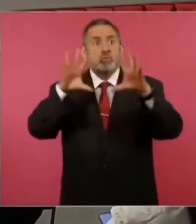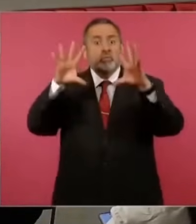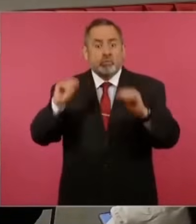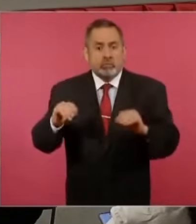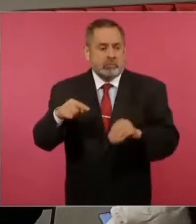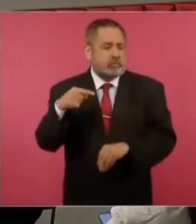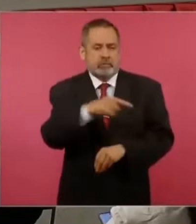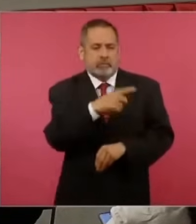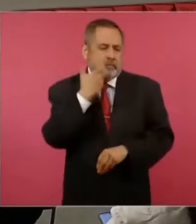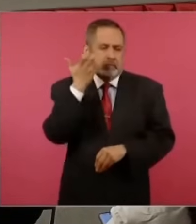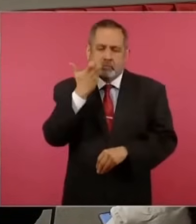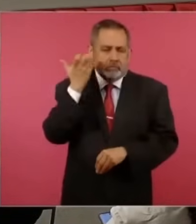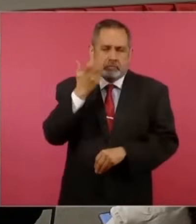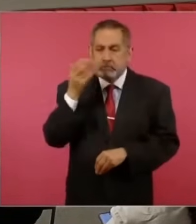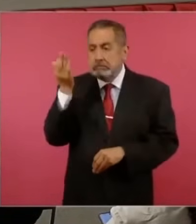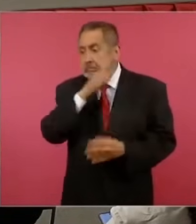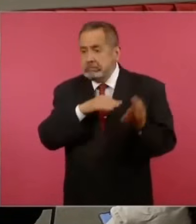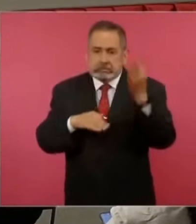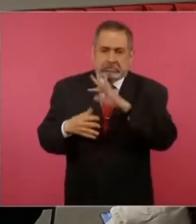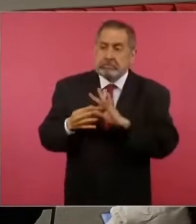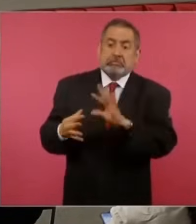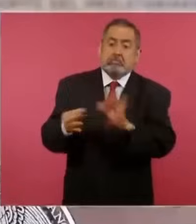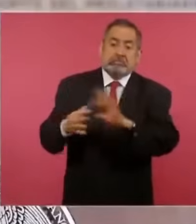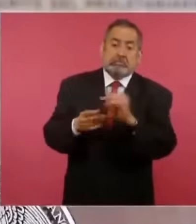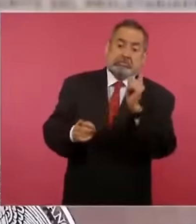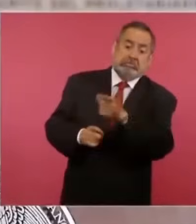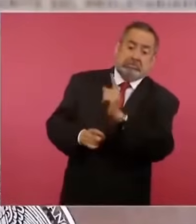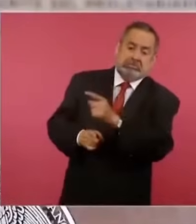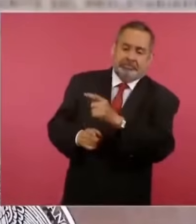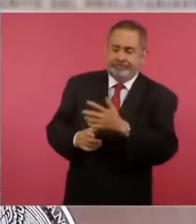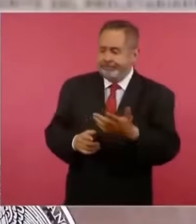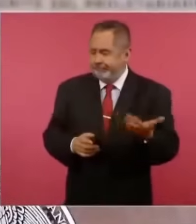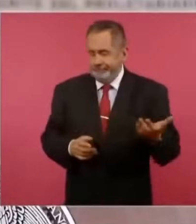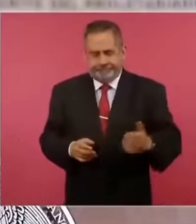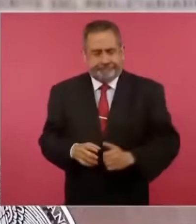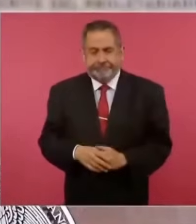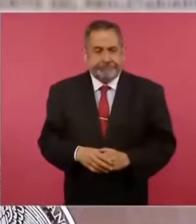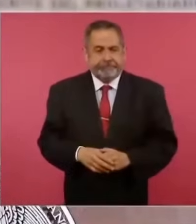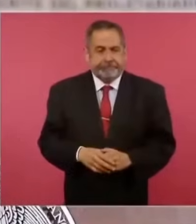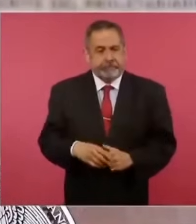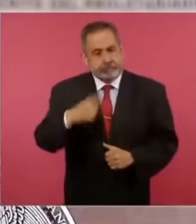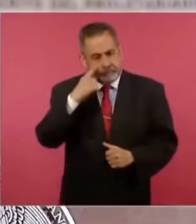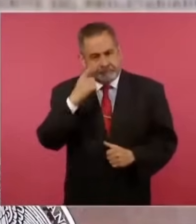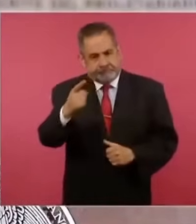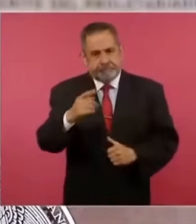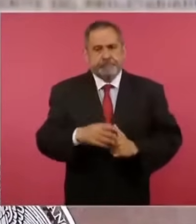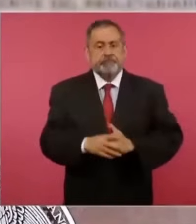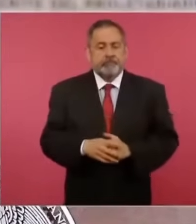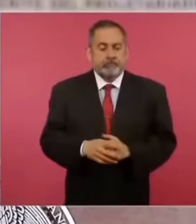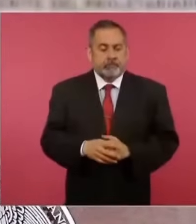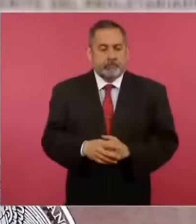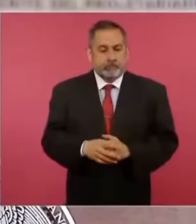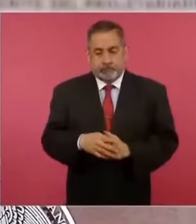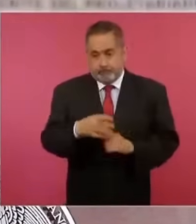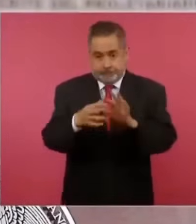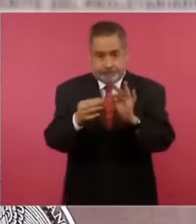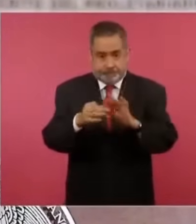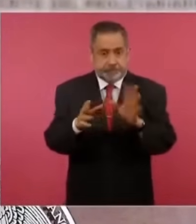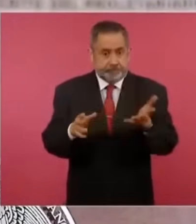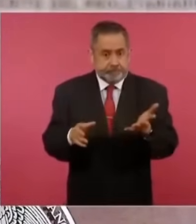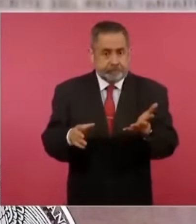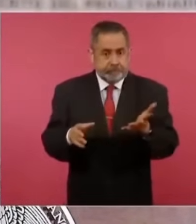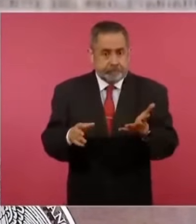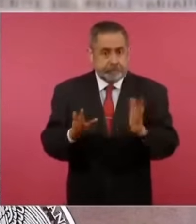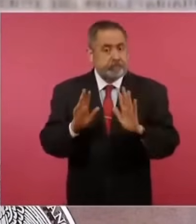la ola de calor. Hay que decir esto, se incrementó el